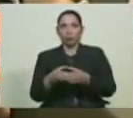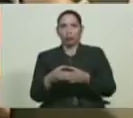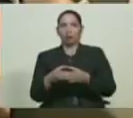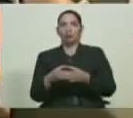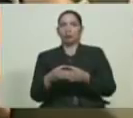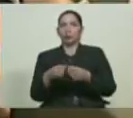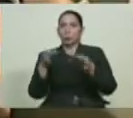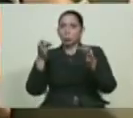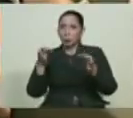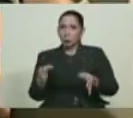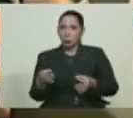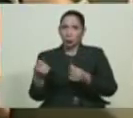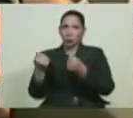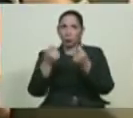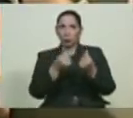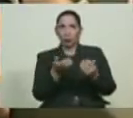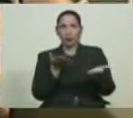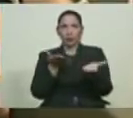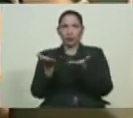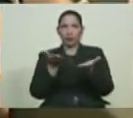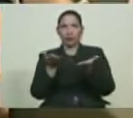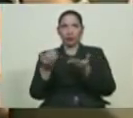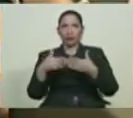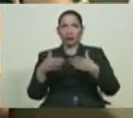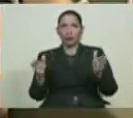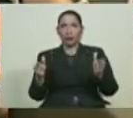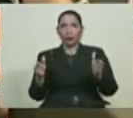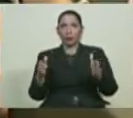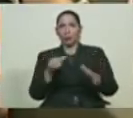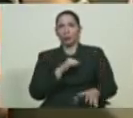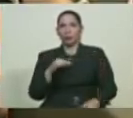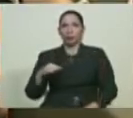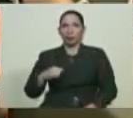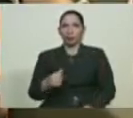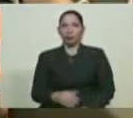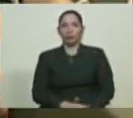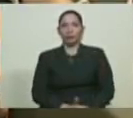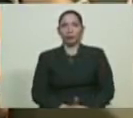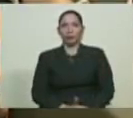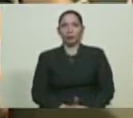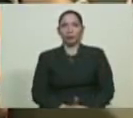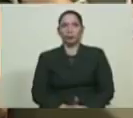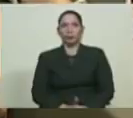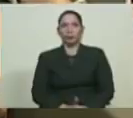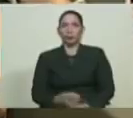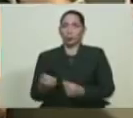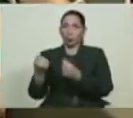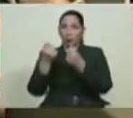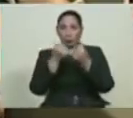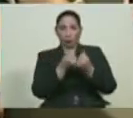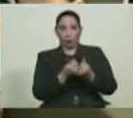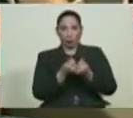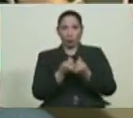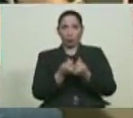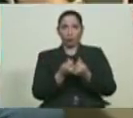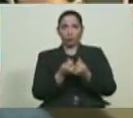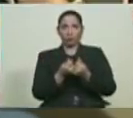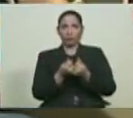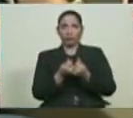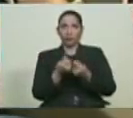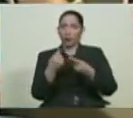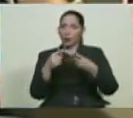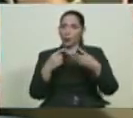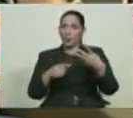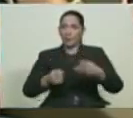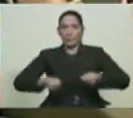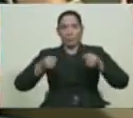tarifa fija en el servicio de transporte público terrestre? A propósito del establecimiento de los precios en torno a ciertos productos de la